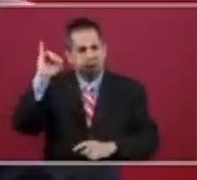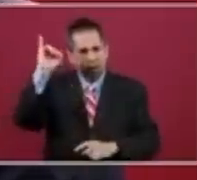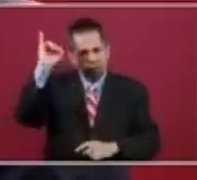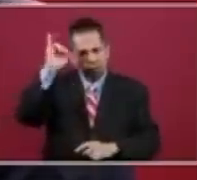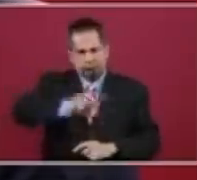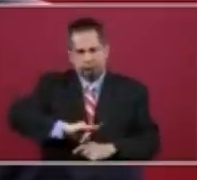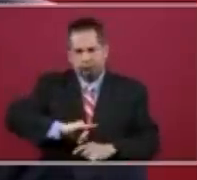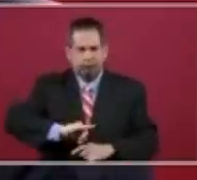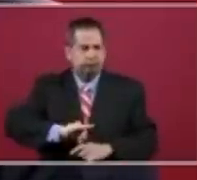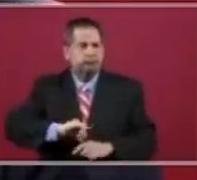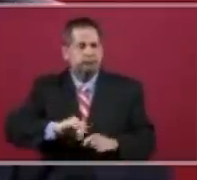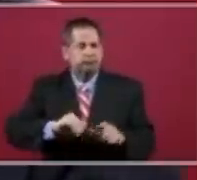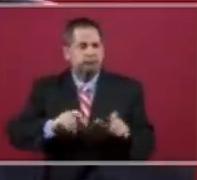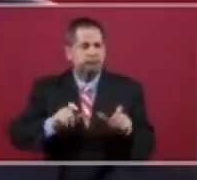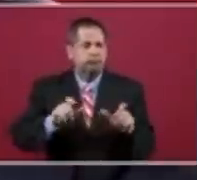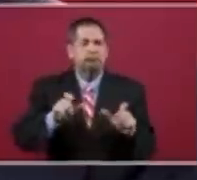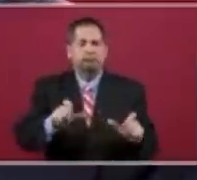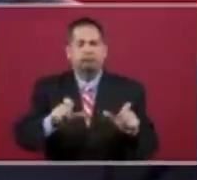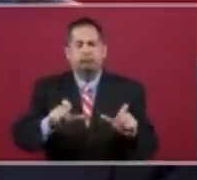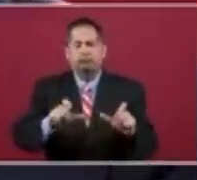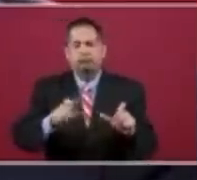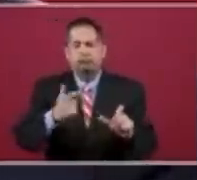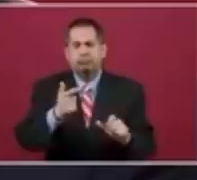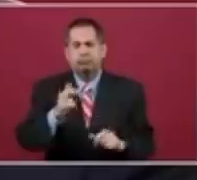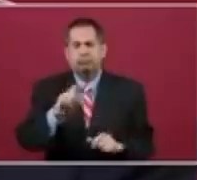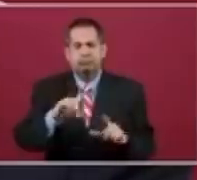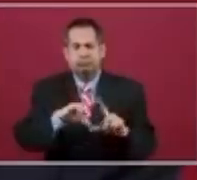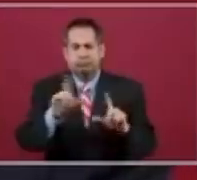de la Guardia Nacional